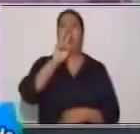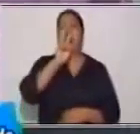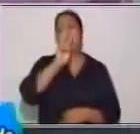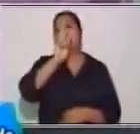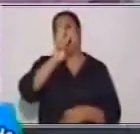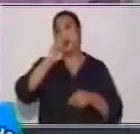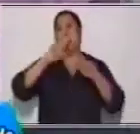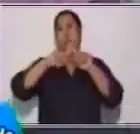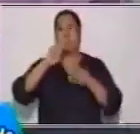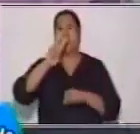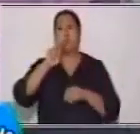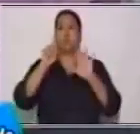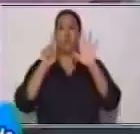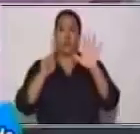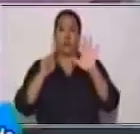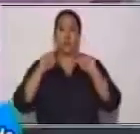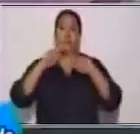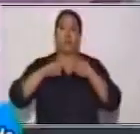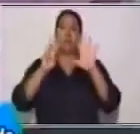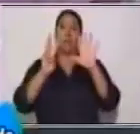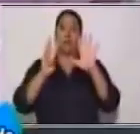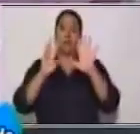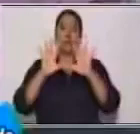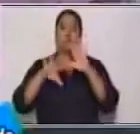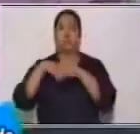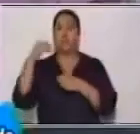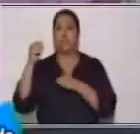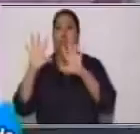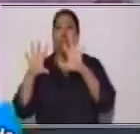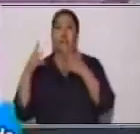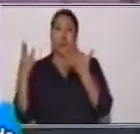6 por 3, 18.